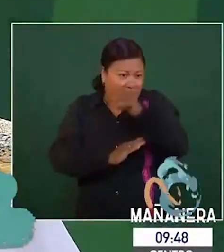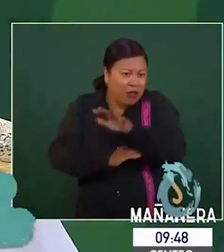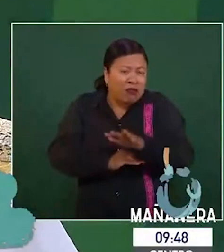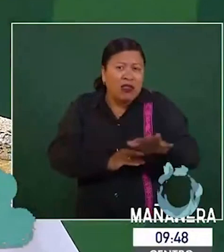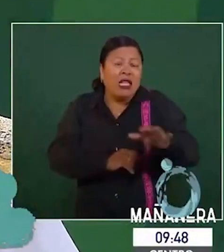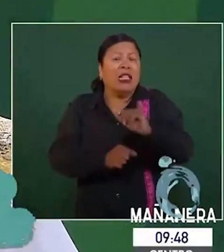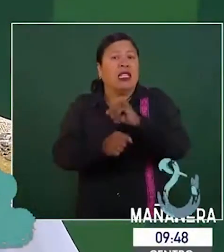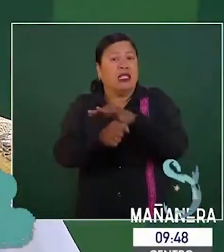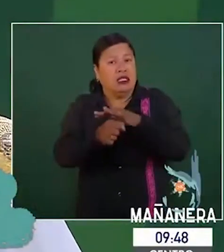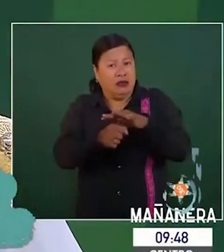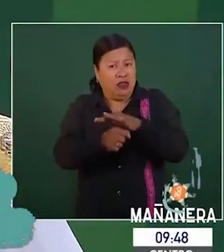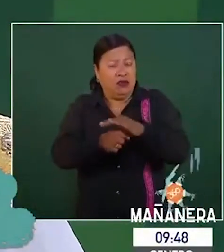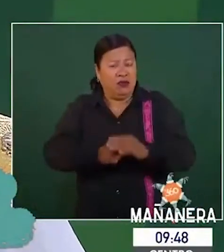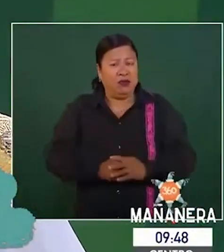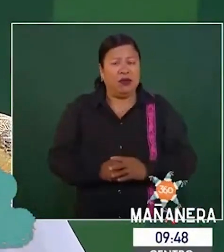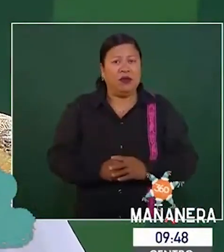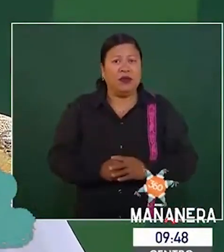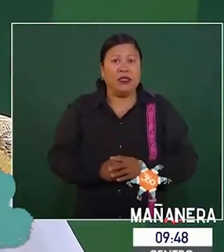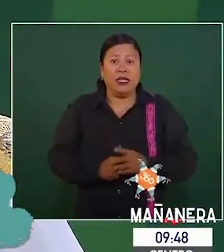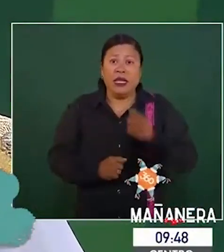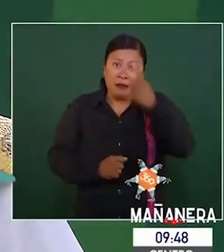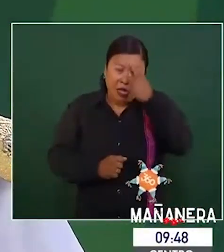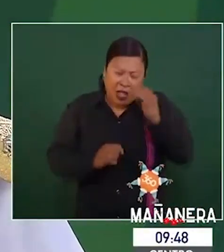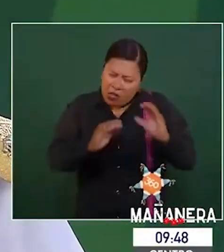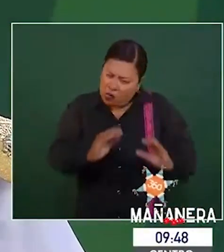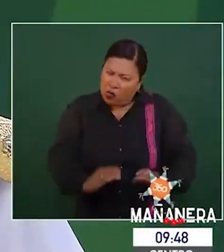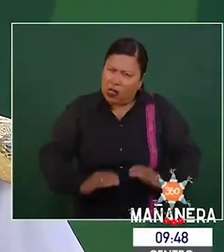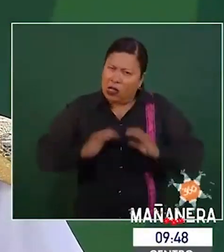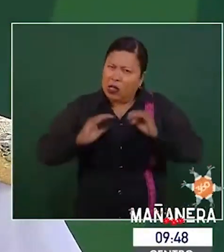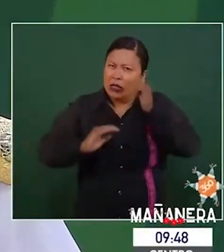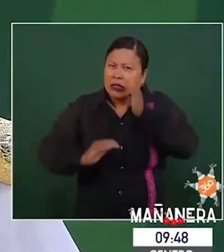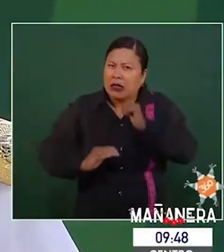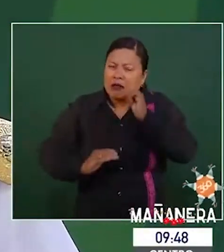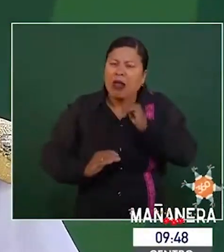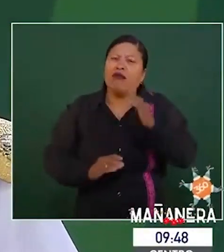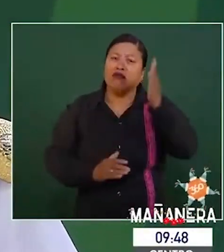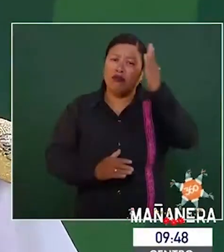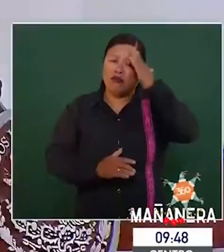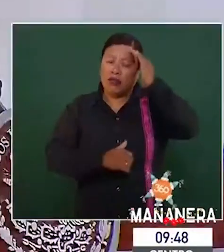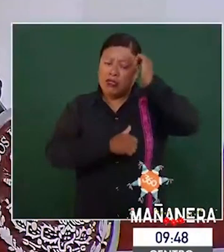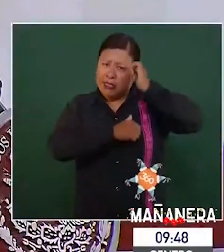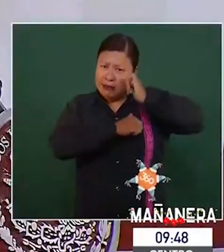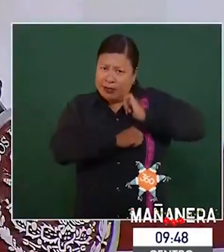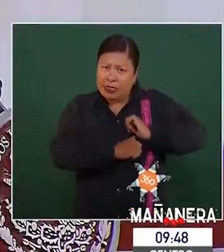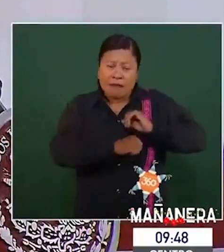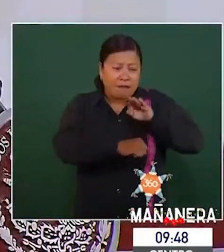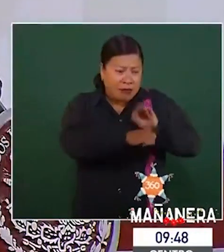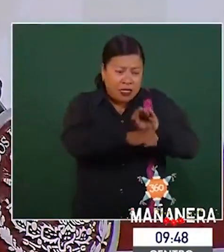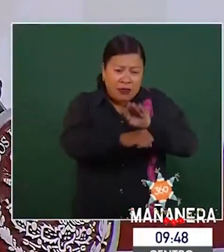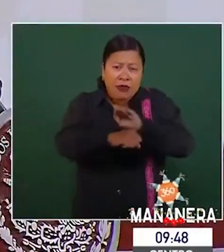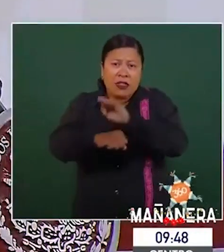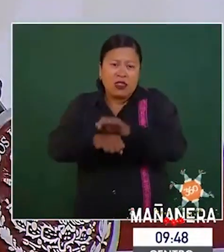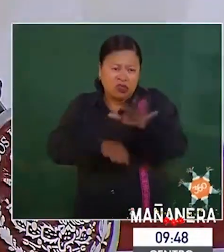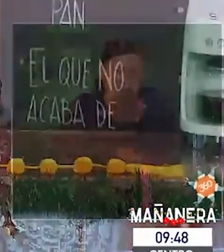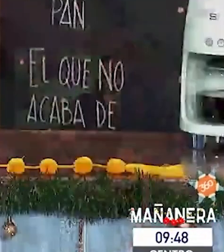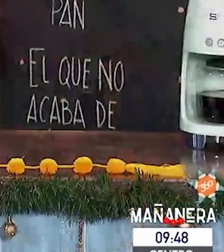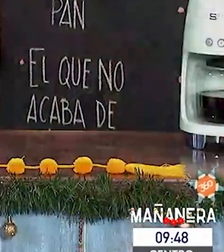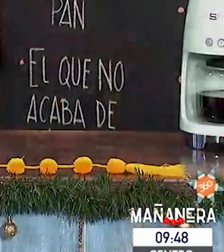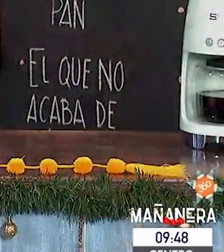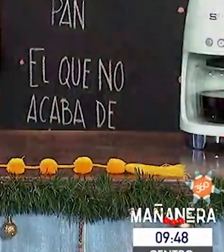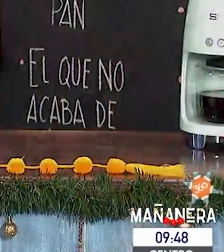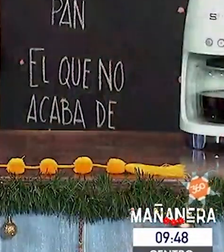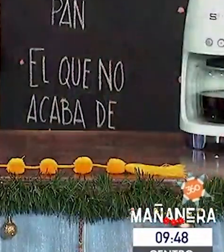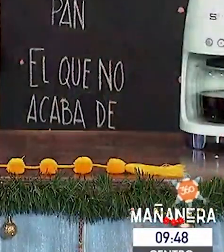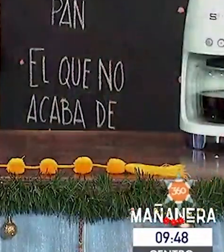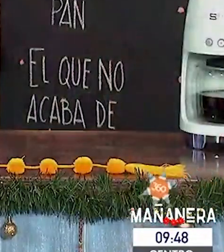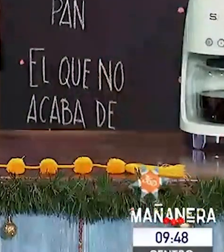de Tehuantepec, preservando desde luego la soberanía y el beneficio a la población.